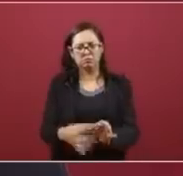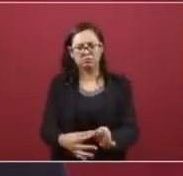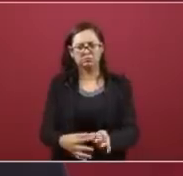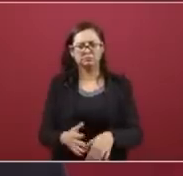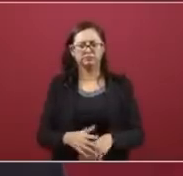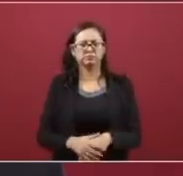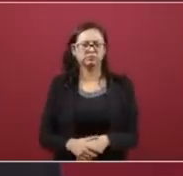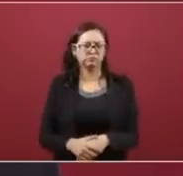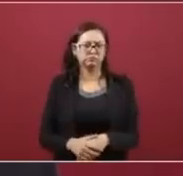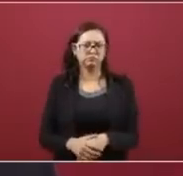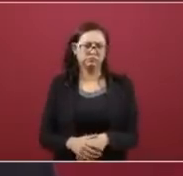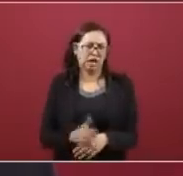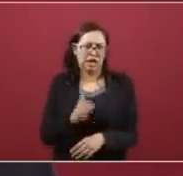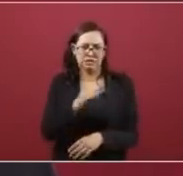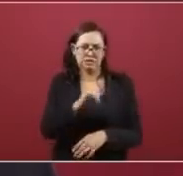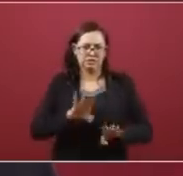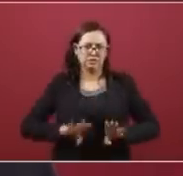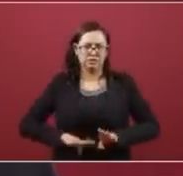los mexicanos.